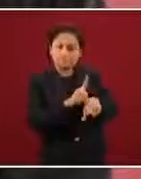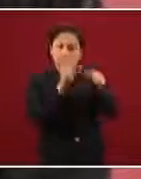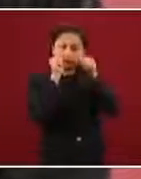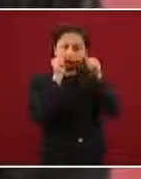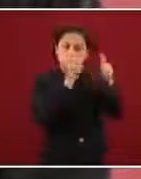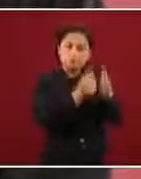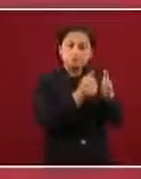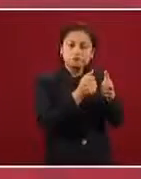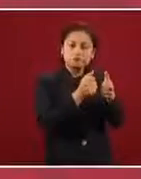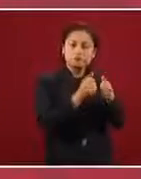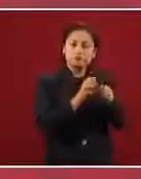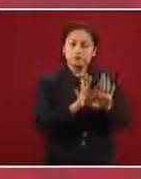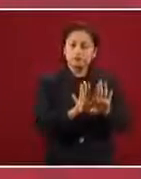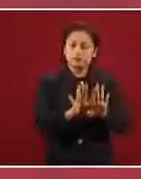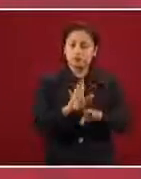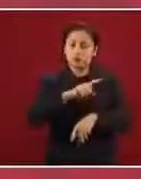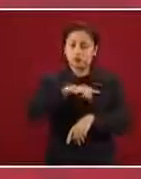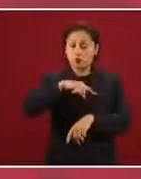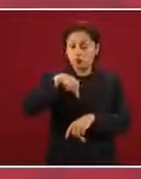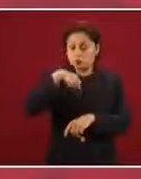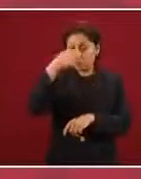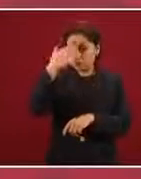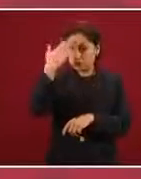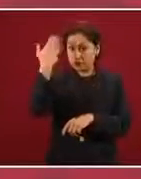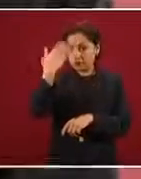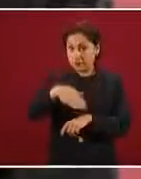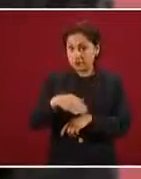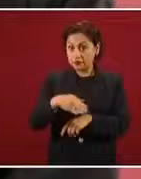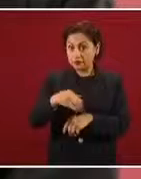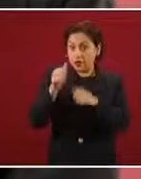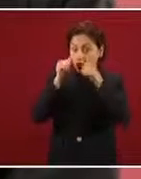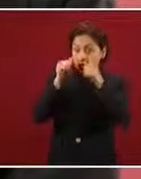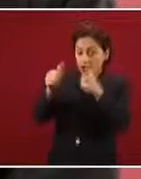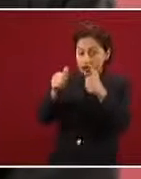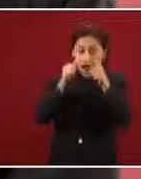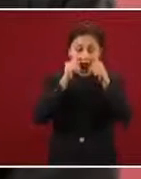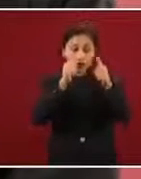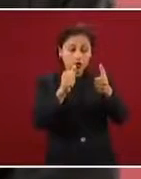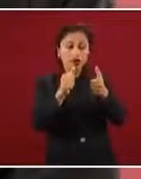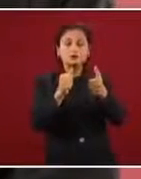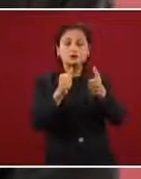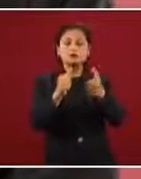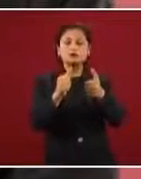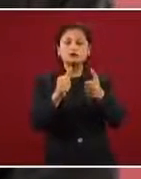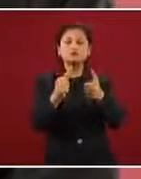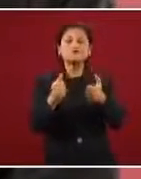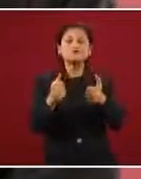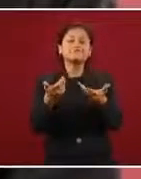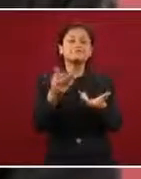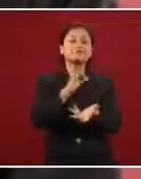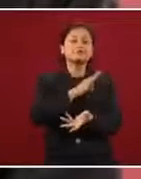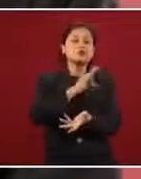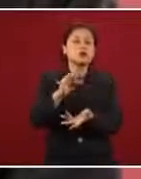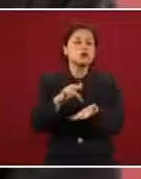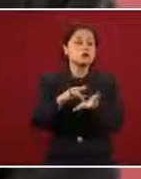sabemos que eso nos va a ayudar, nos va a ayudar mucho.